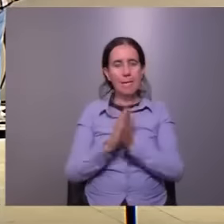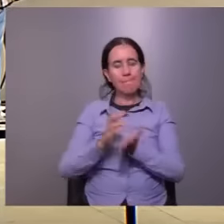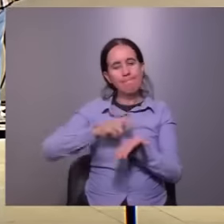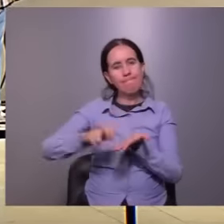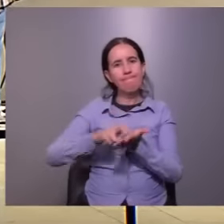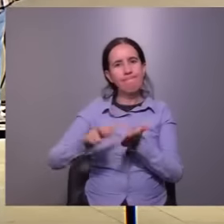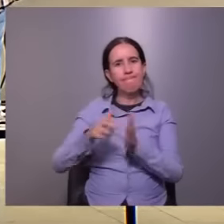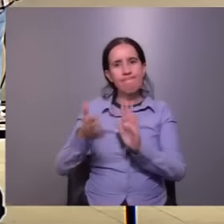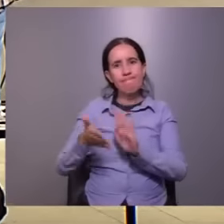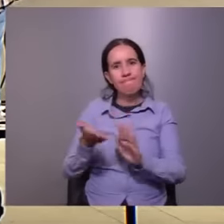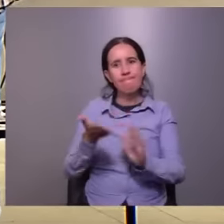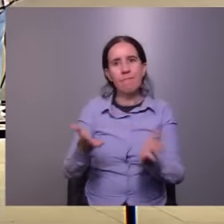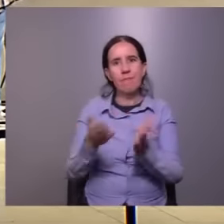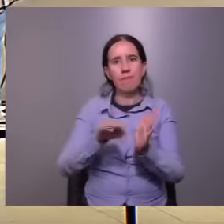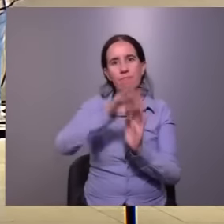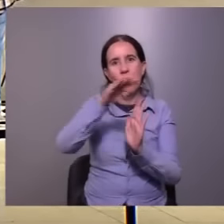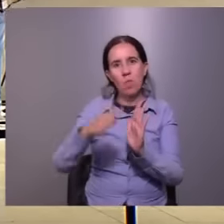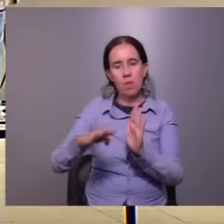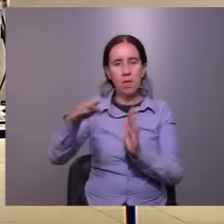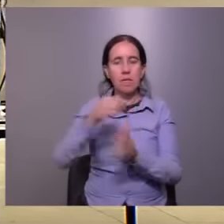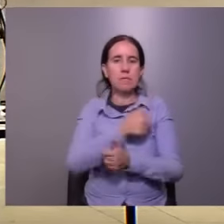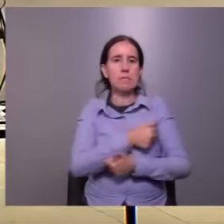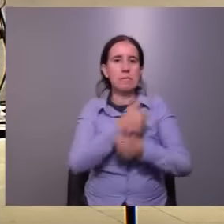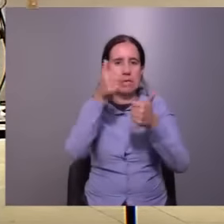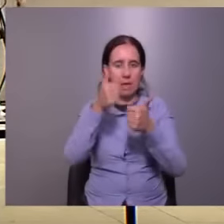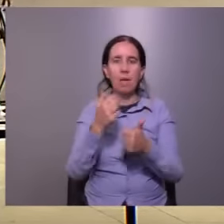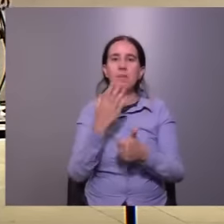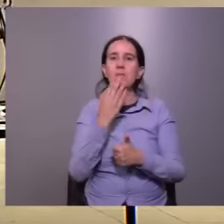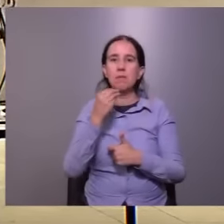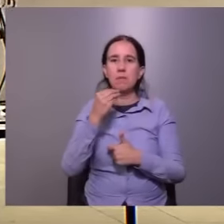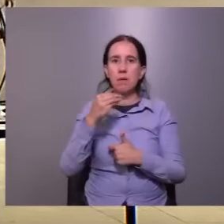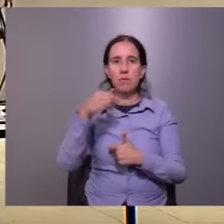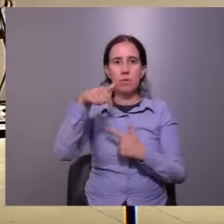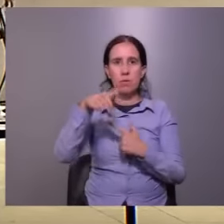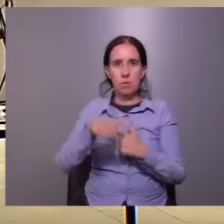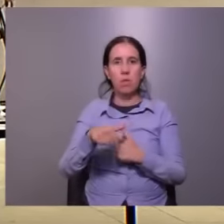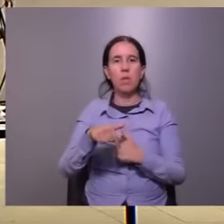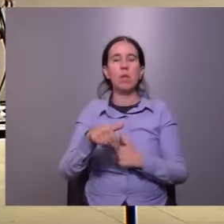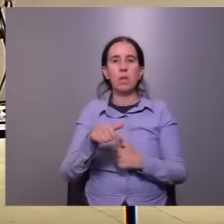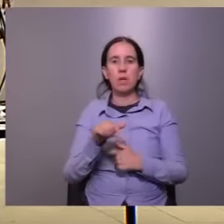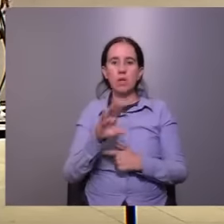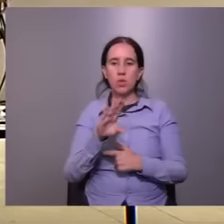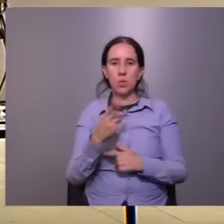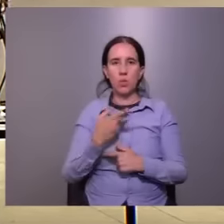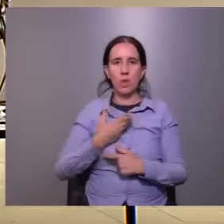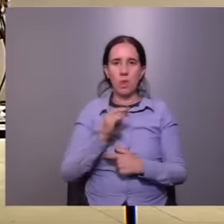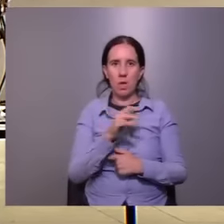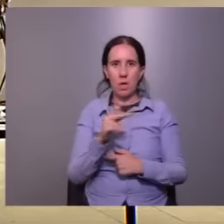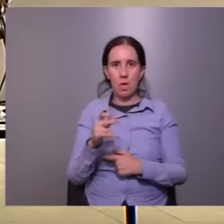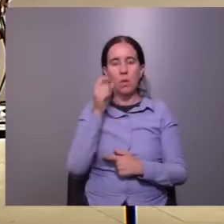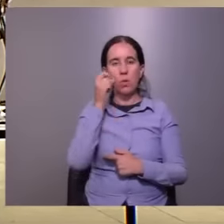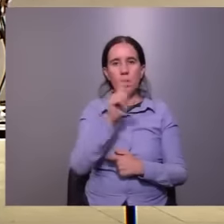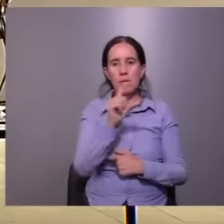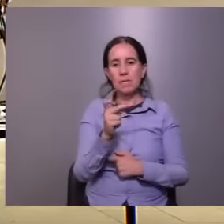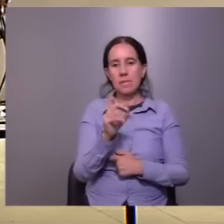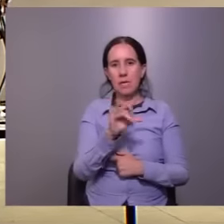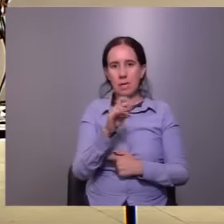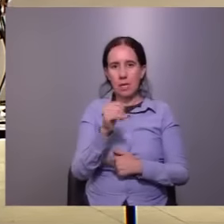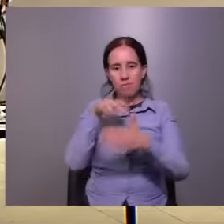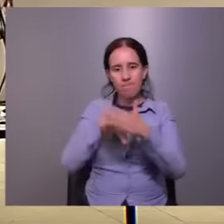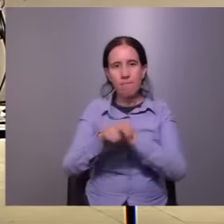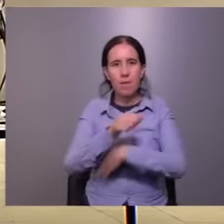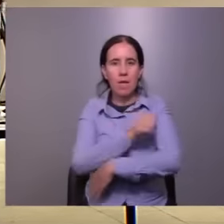En aquellos mismos días, María se levantó y se puso en camino de prisa hacia la montaña, a una ciudad de